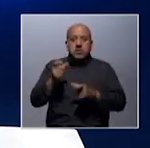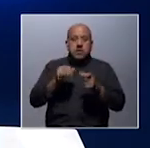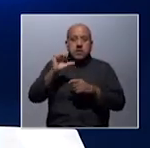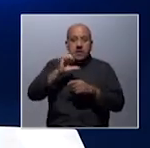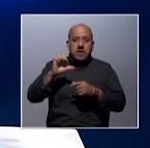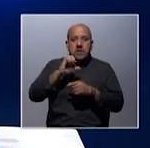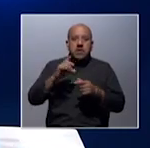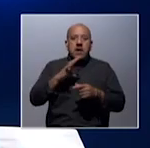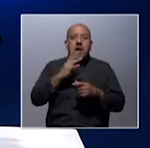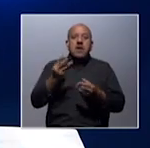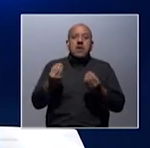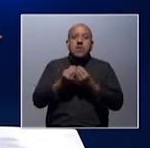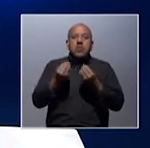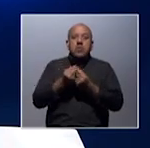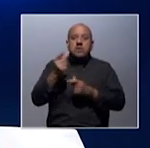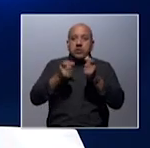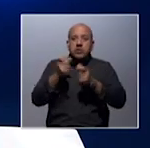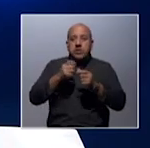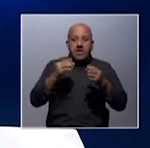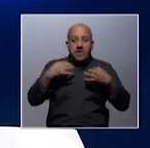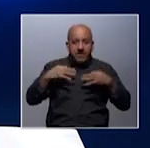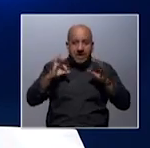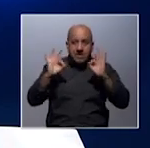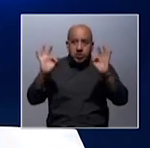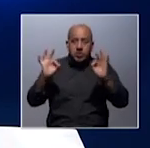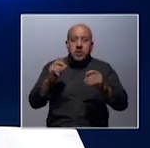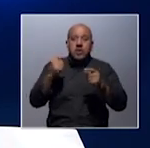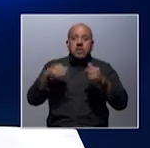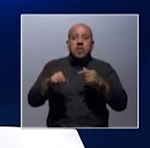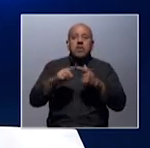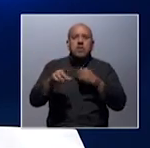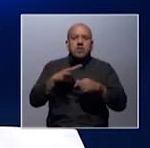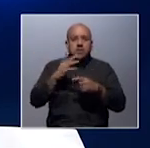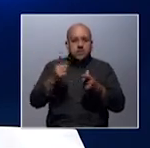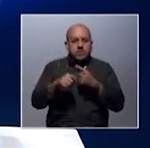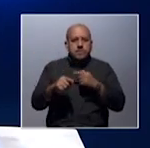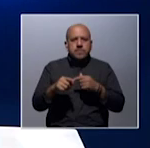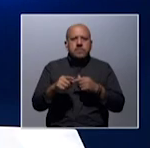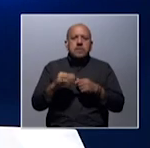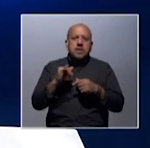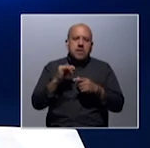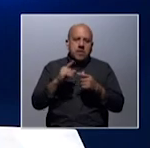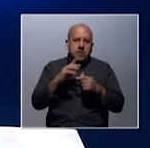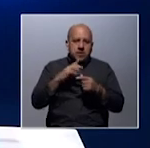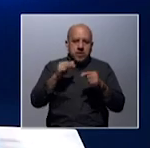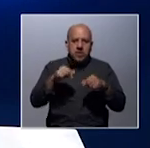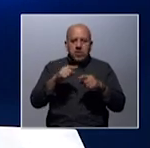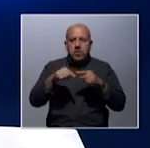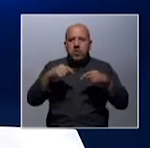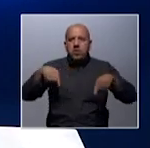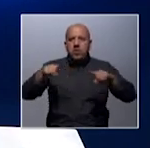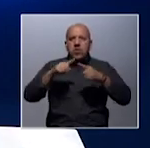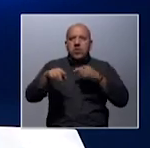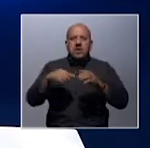carnaval todavía hay mucha gente que está afuera, pero realmente se notó una presencia mucho mayor y eso sin duda repercute en los espectáculos,